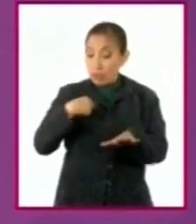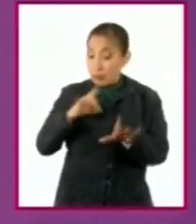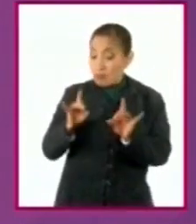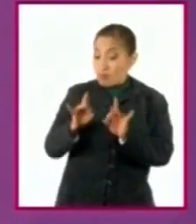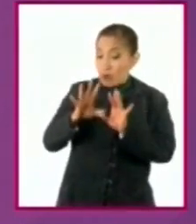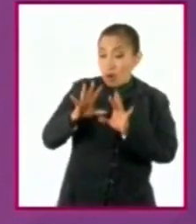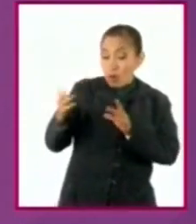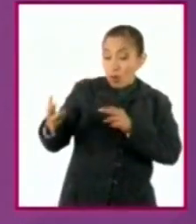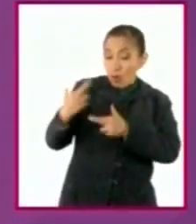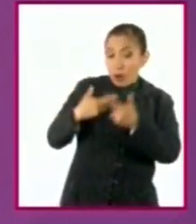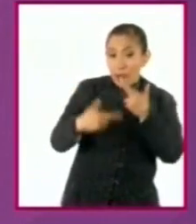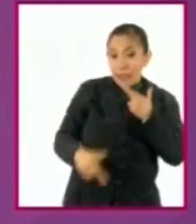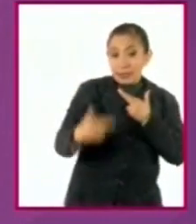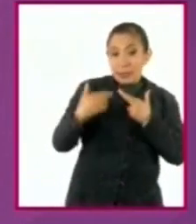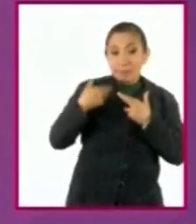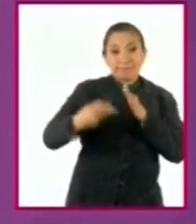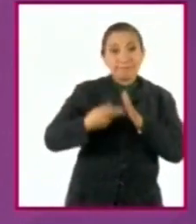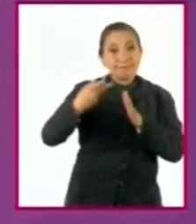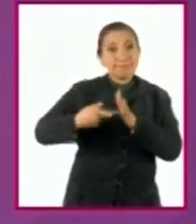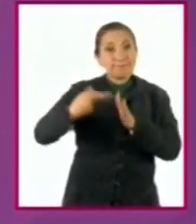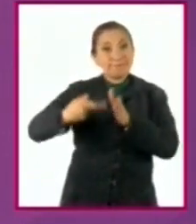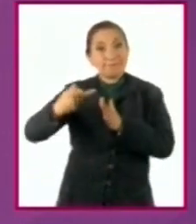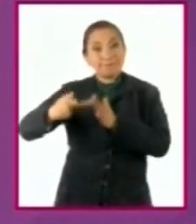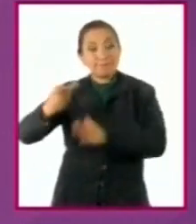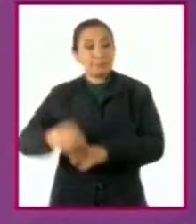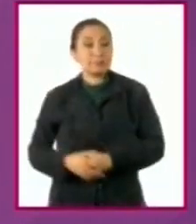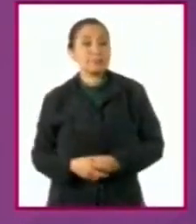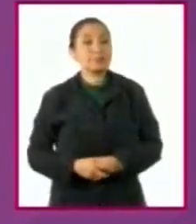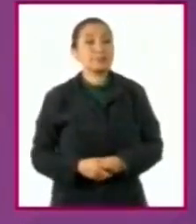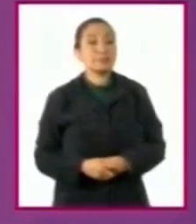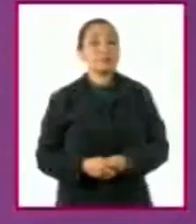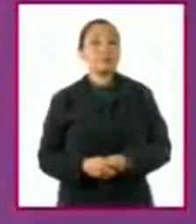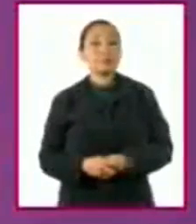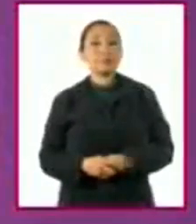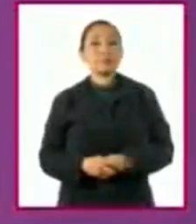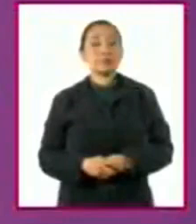que se transmiten interminablemente.